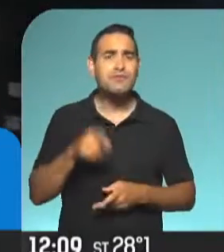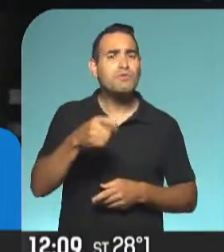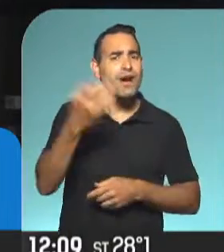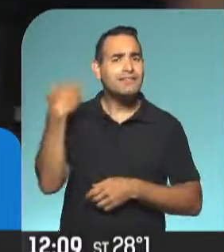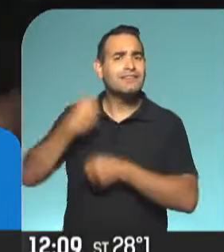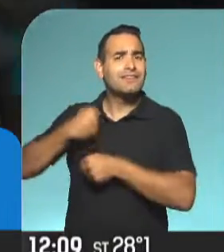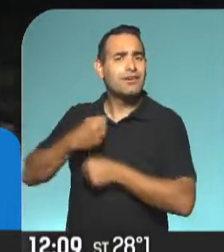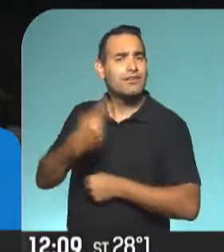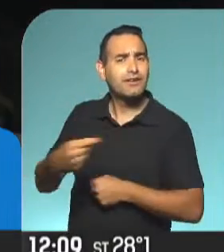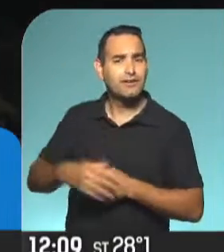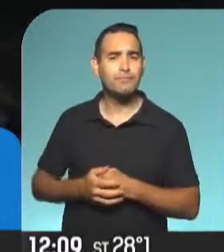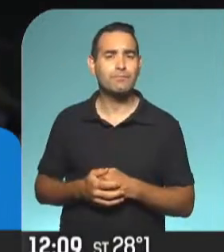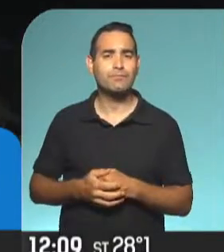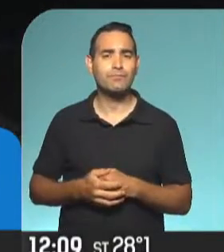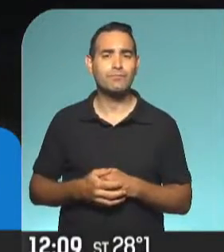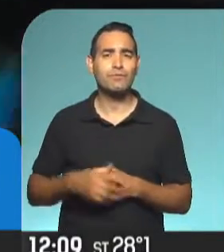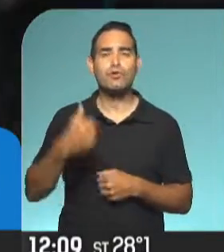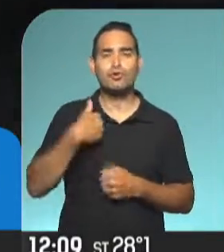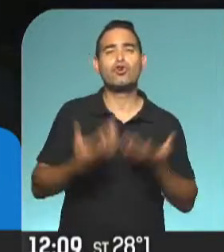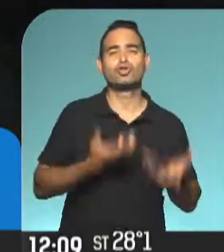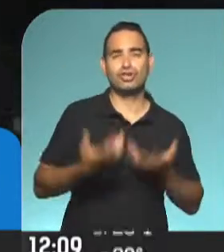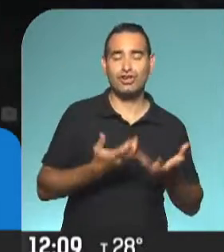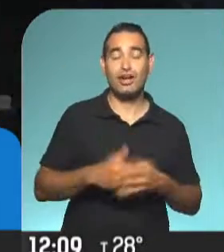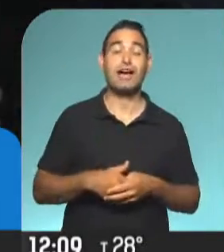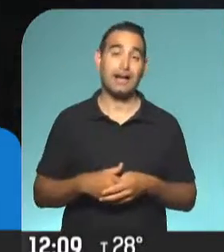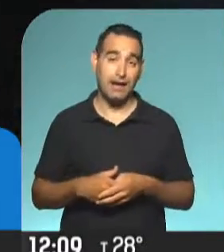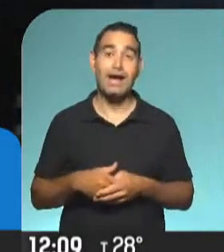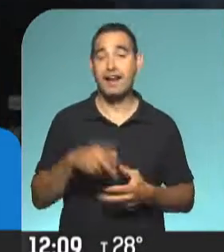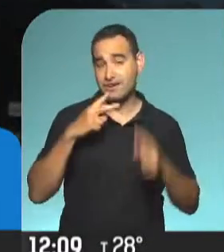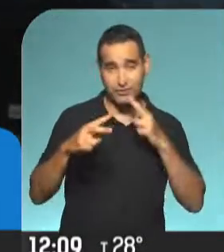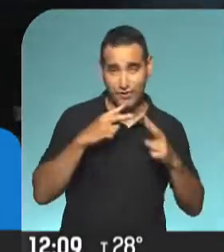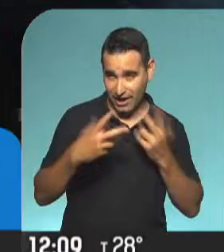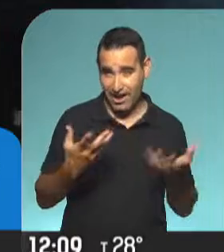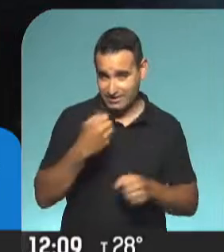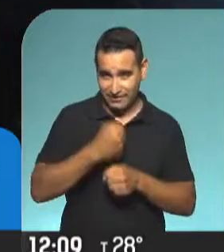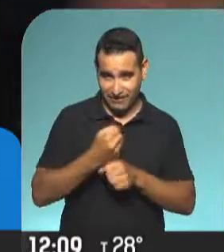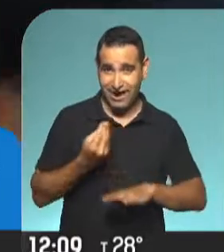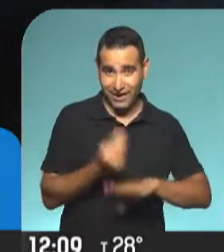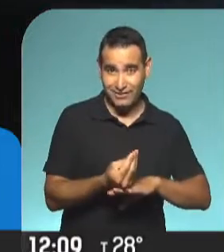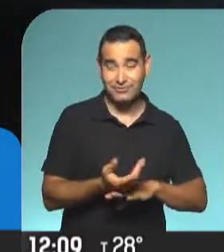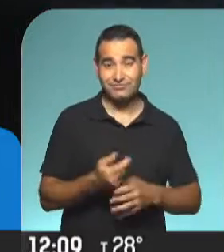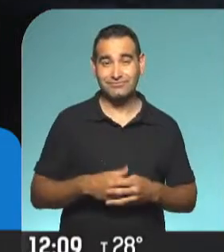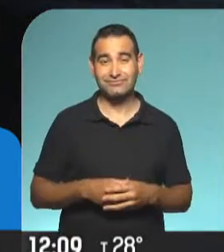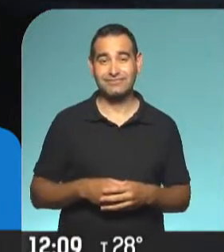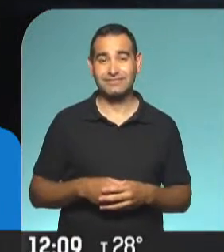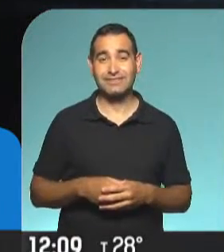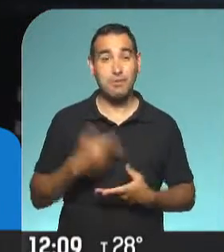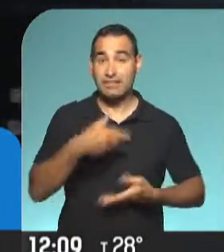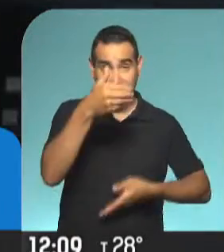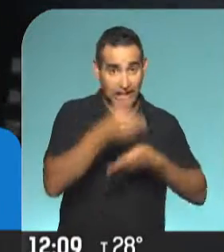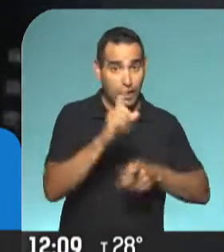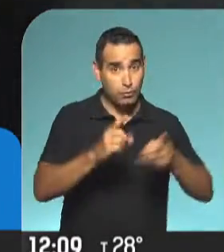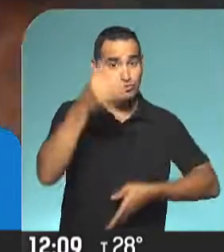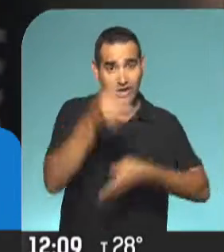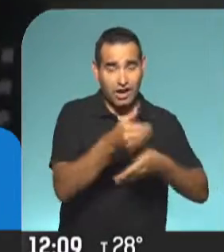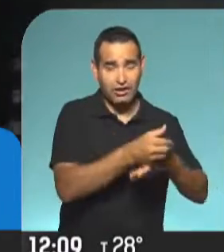realizabas antes? Yo era en la cocina. O sea que en el sector gastronómico de alguna manera podrías haber sido esencial. Y cerraron algunas